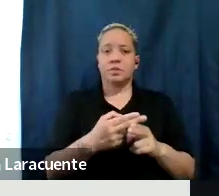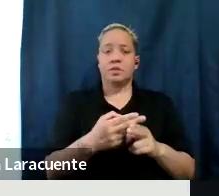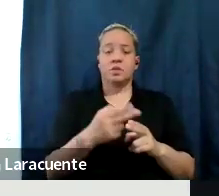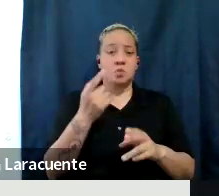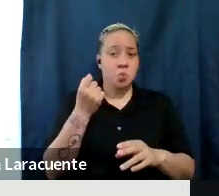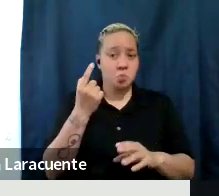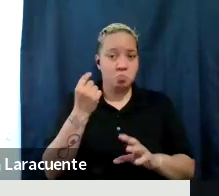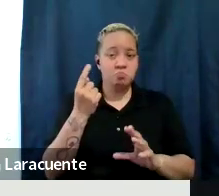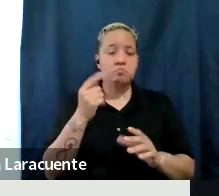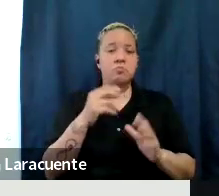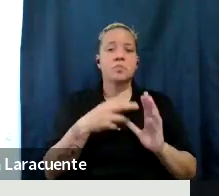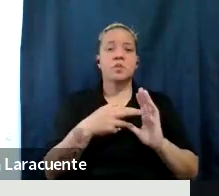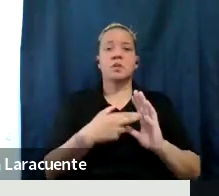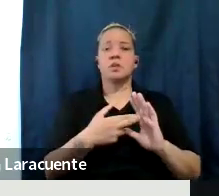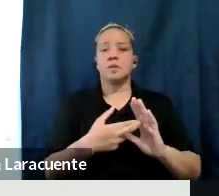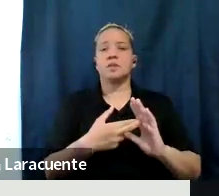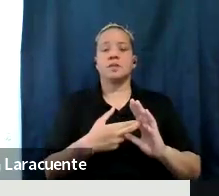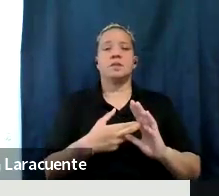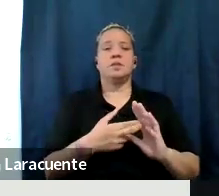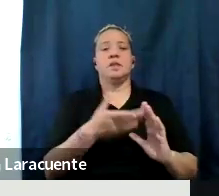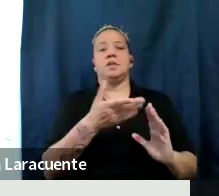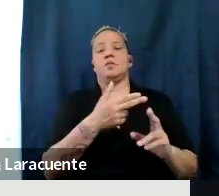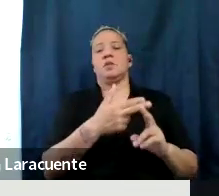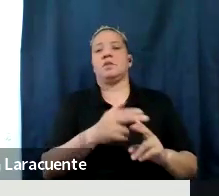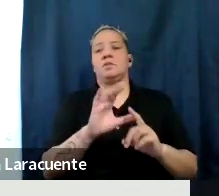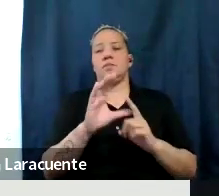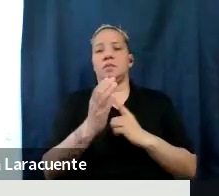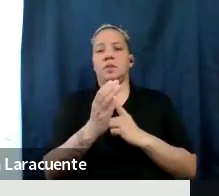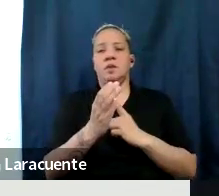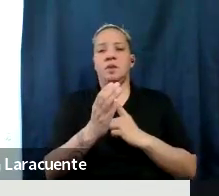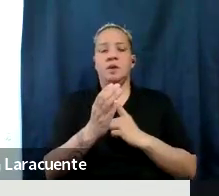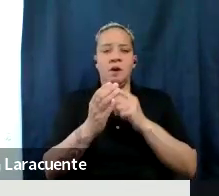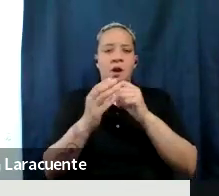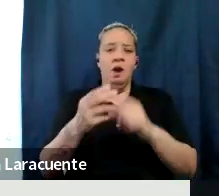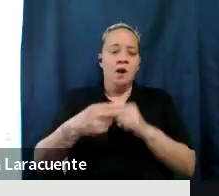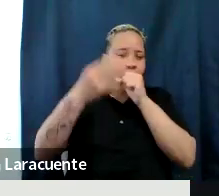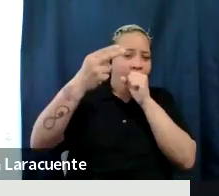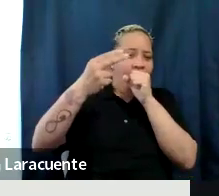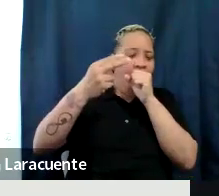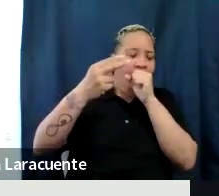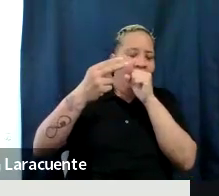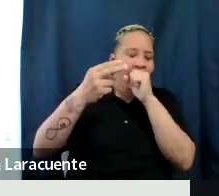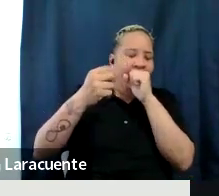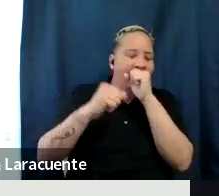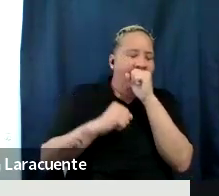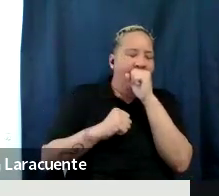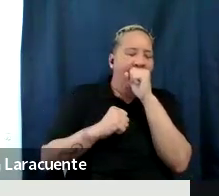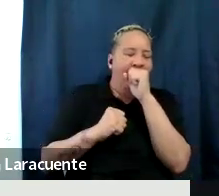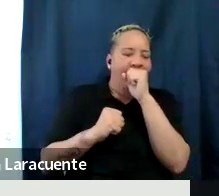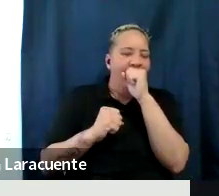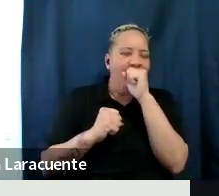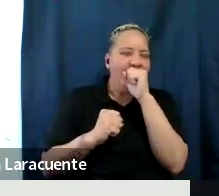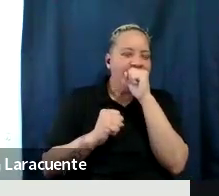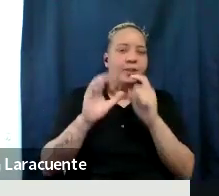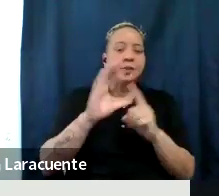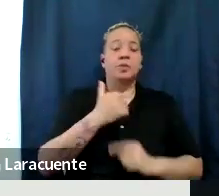entender representan a eso que él llama la cultura, la alta cultura, y que no por casualidad todas estas